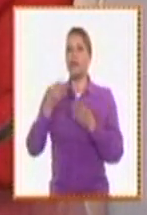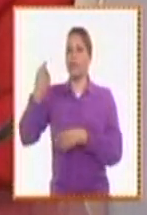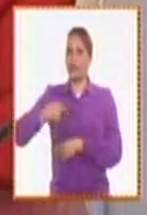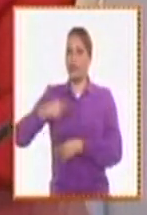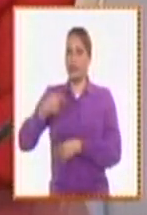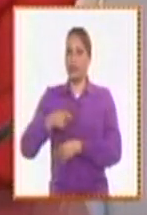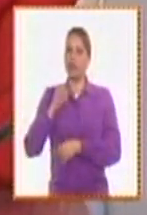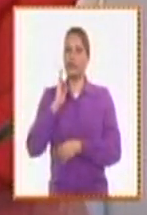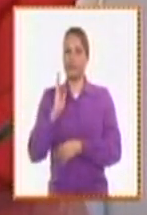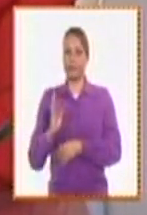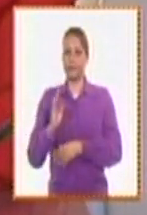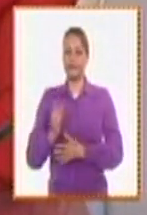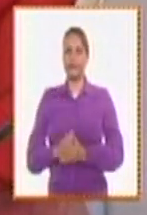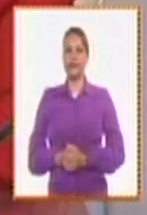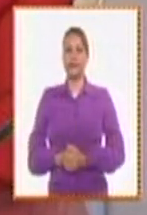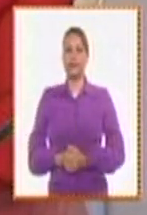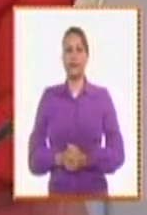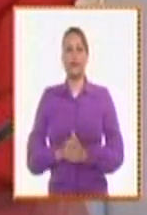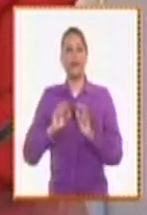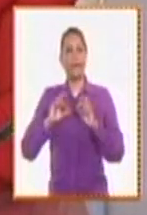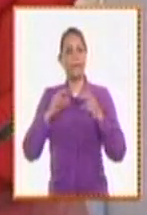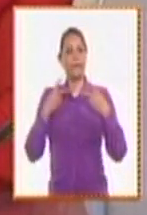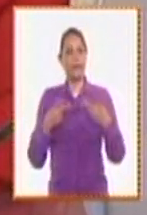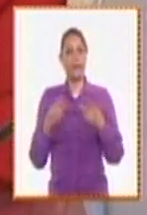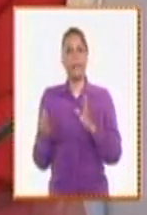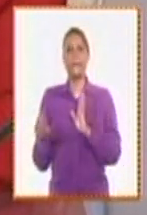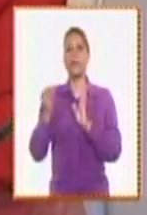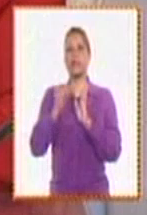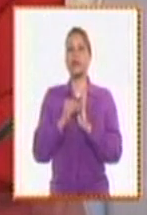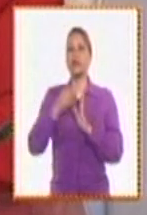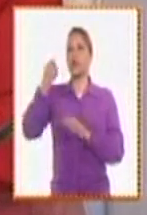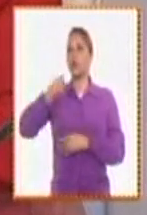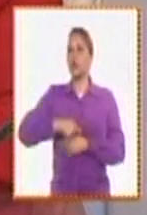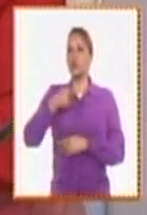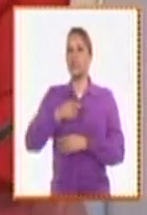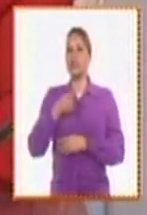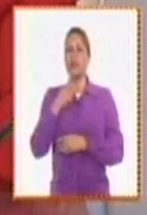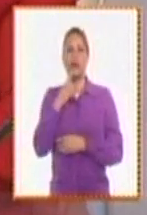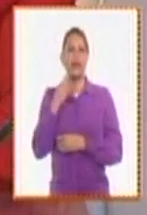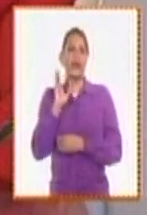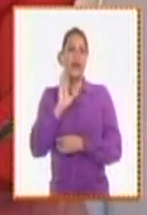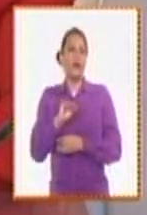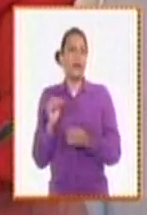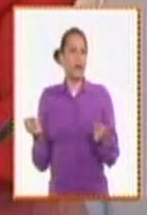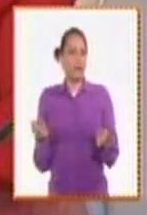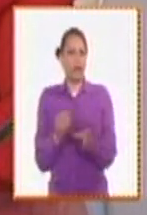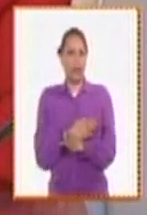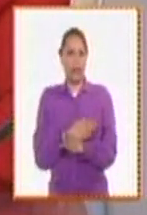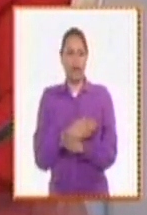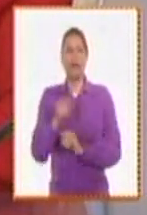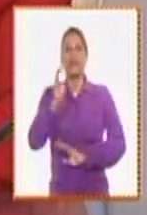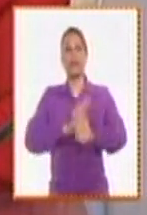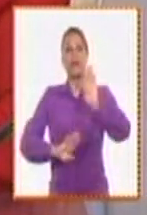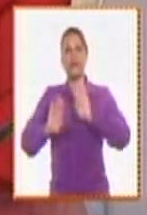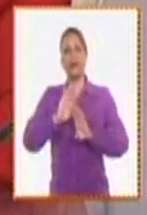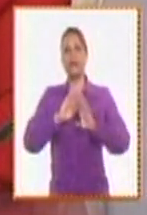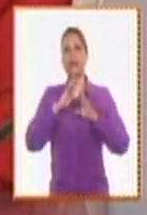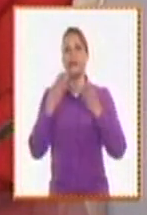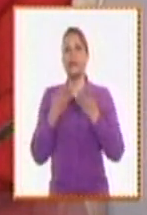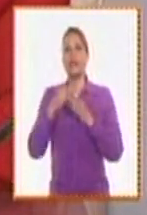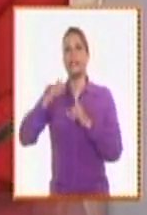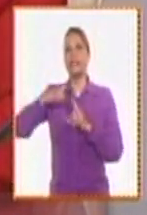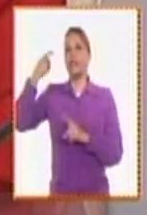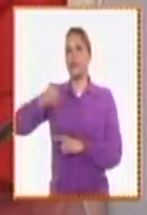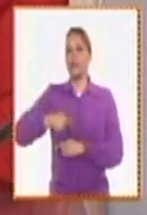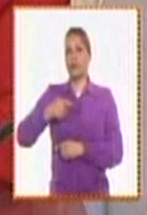asuntos. Ellos reafirman la aplicación de una justicia efectiva y transparente que define la actuación de los tribunales de